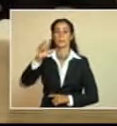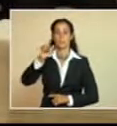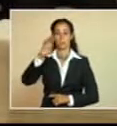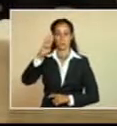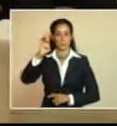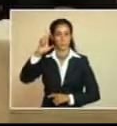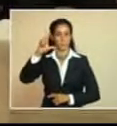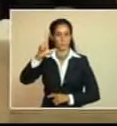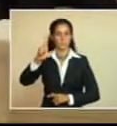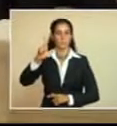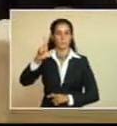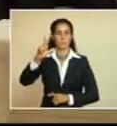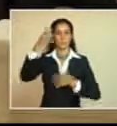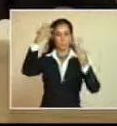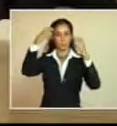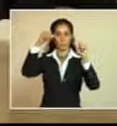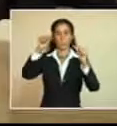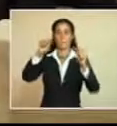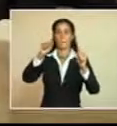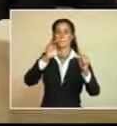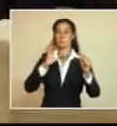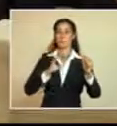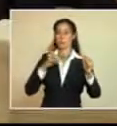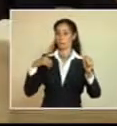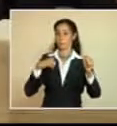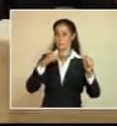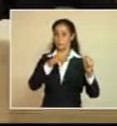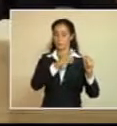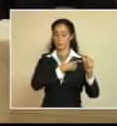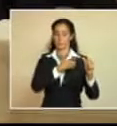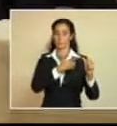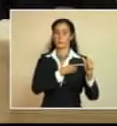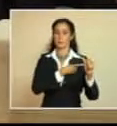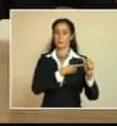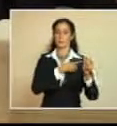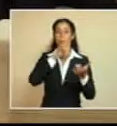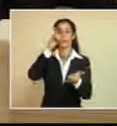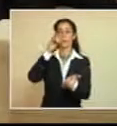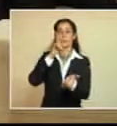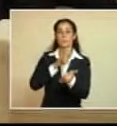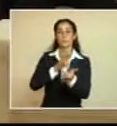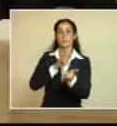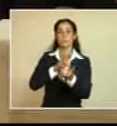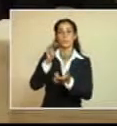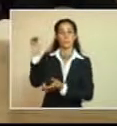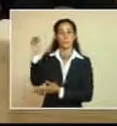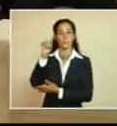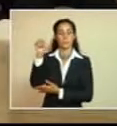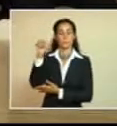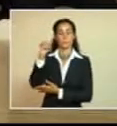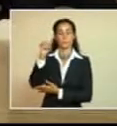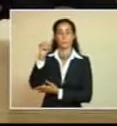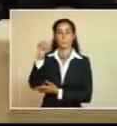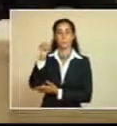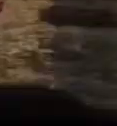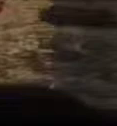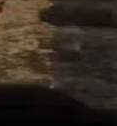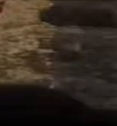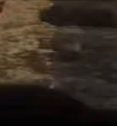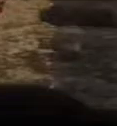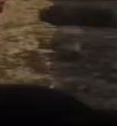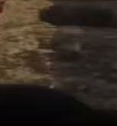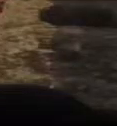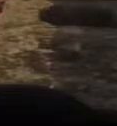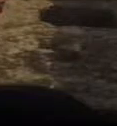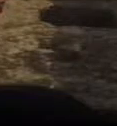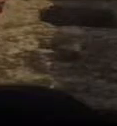Patriótica con el funcionamiento de los primeros núcleos de aprendizaje con miras a superar el analfabetismo en la nación.